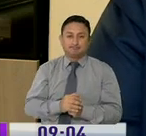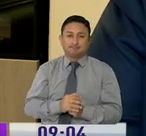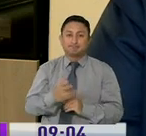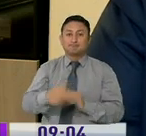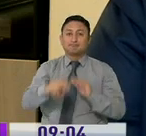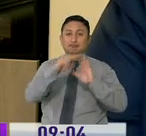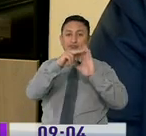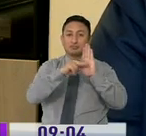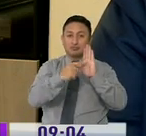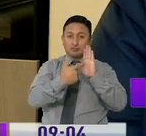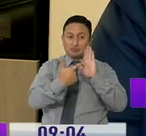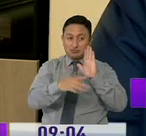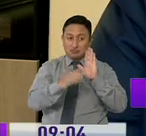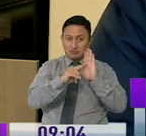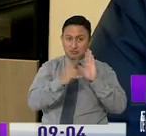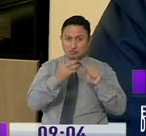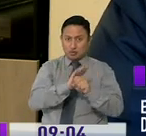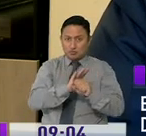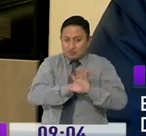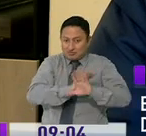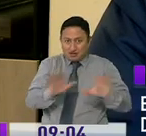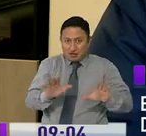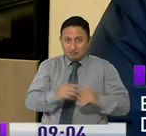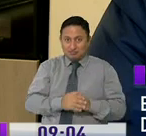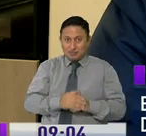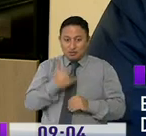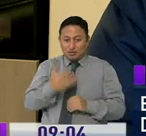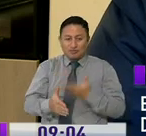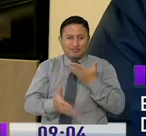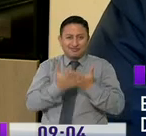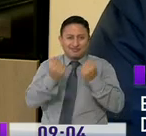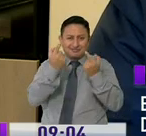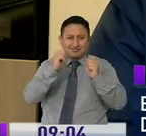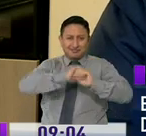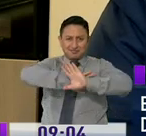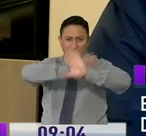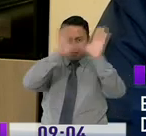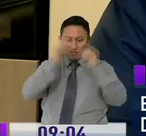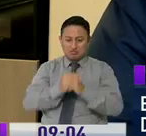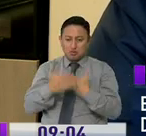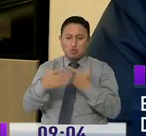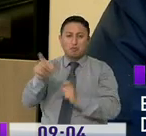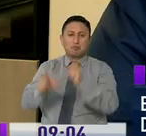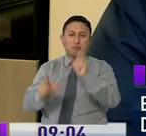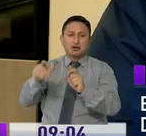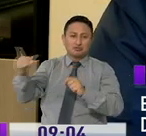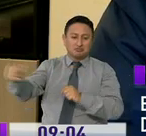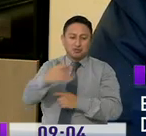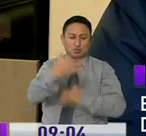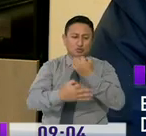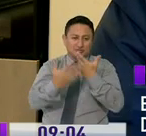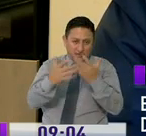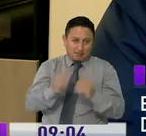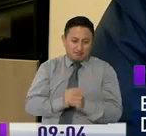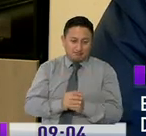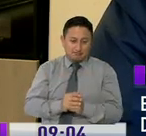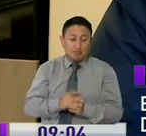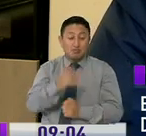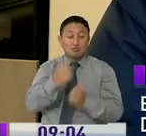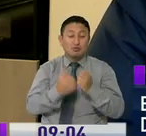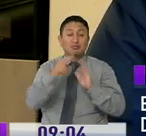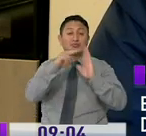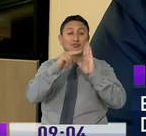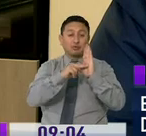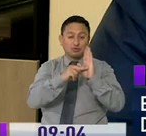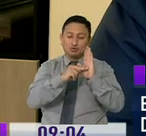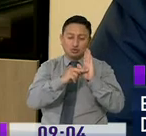como está ya es lo suficientemente amplia como para que nos permita procesar a muchísimos por esos tipos penales. Yo creo que no es un problema normativo, esto es